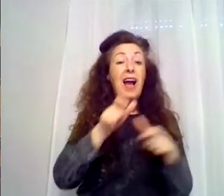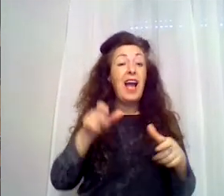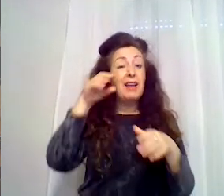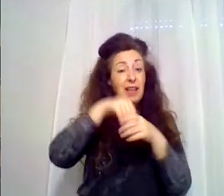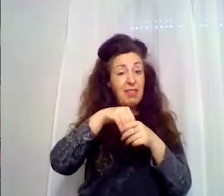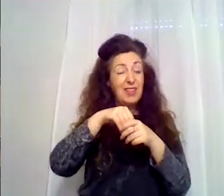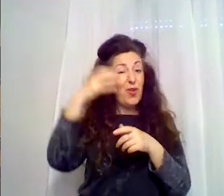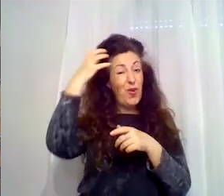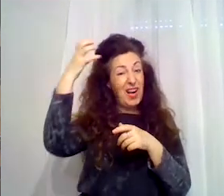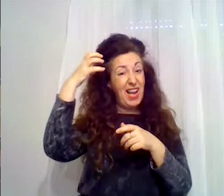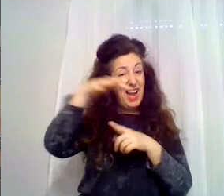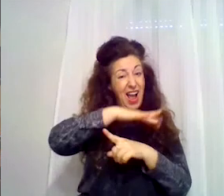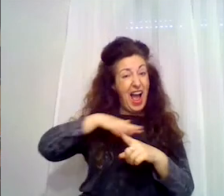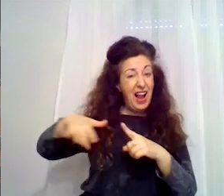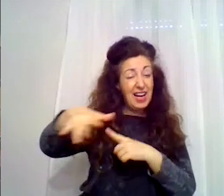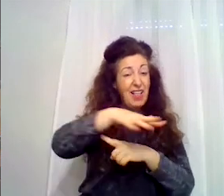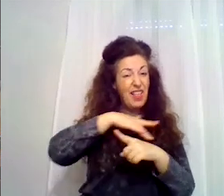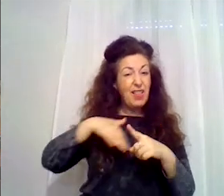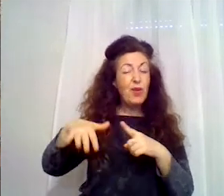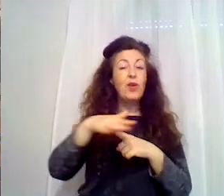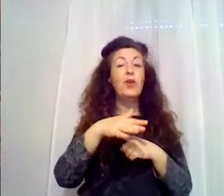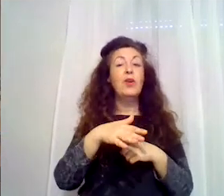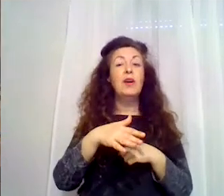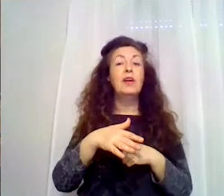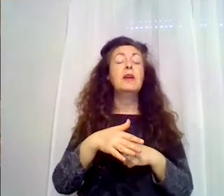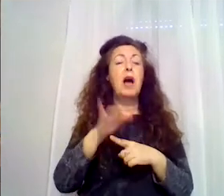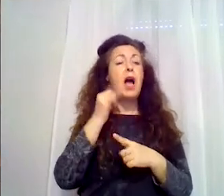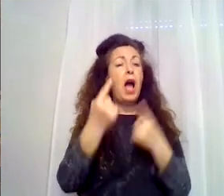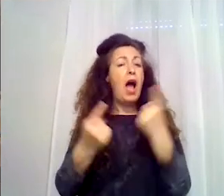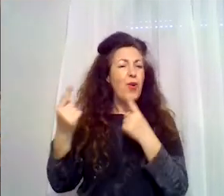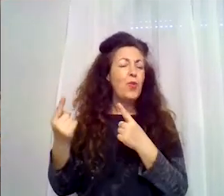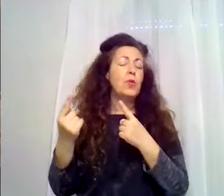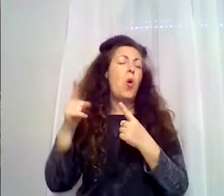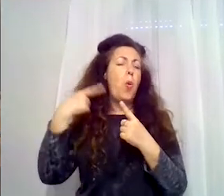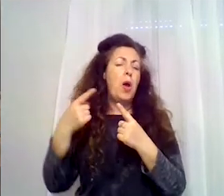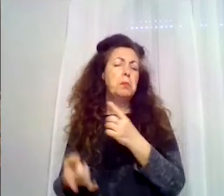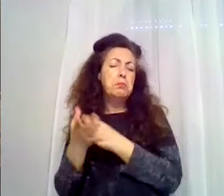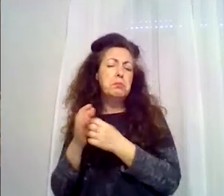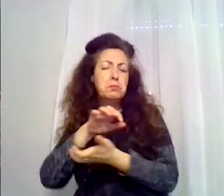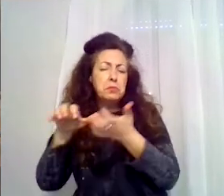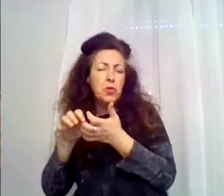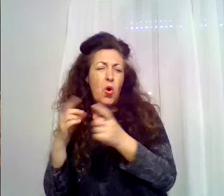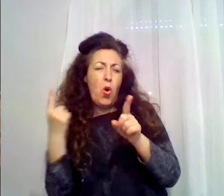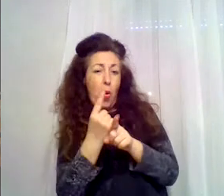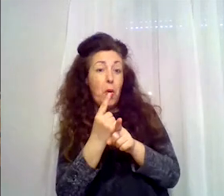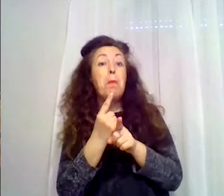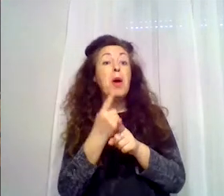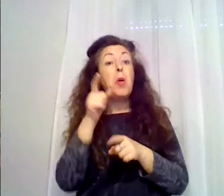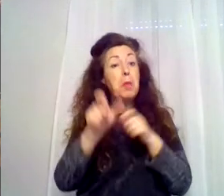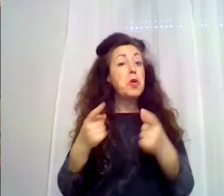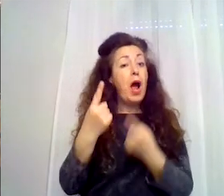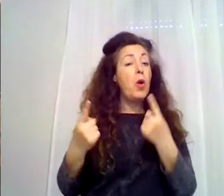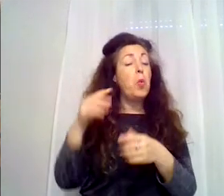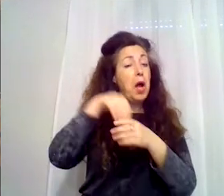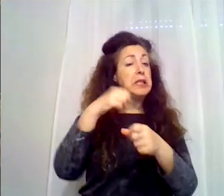en su justa medida, ¿no? Muy bien, ahí. Una pregunta más, sí, ahí. ¿Quién tiene